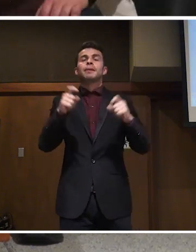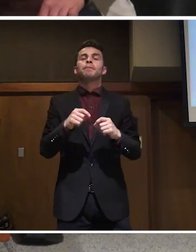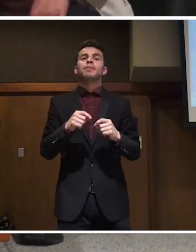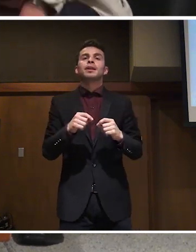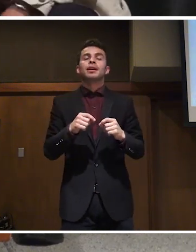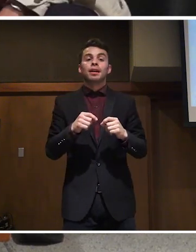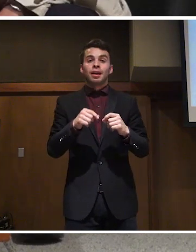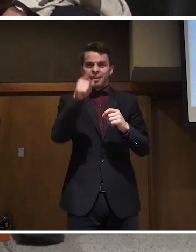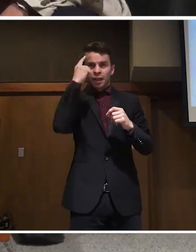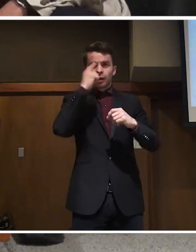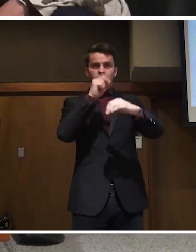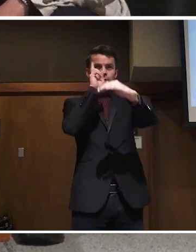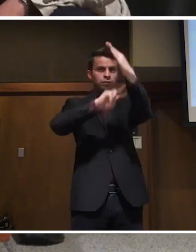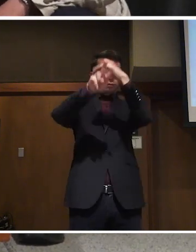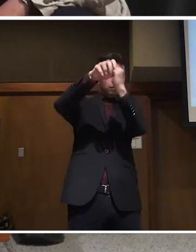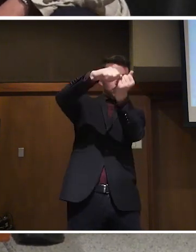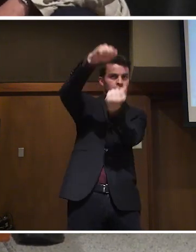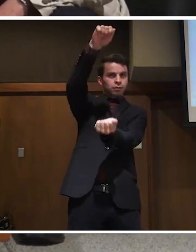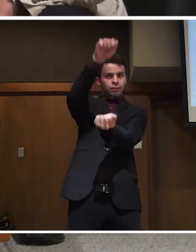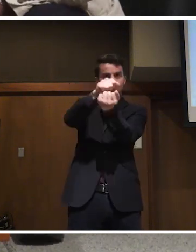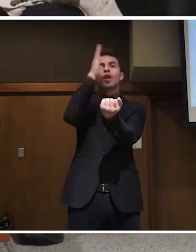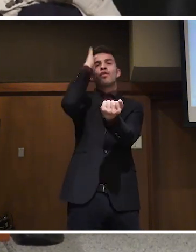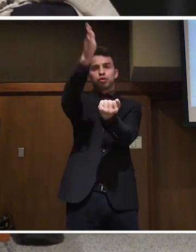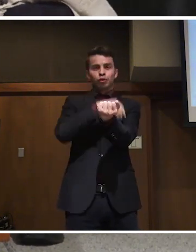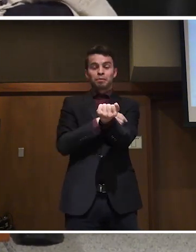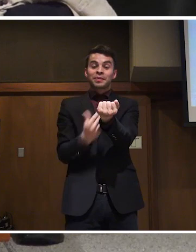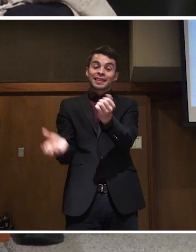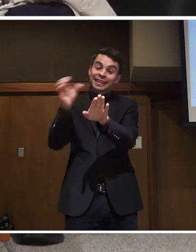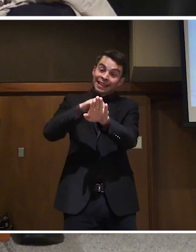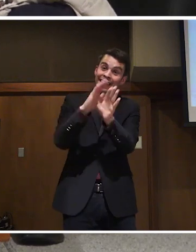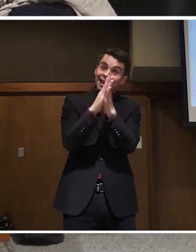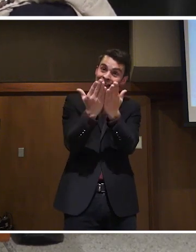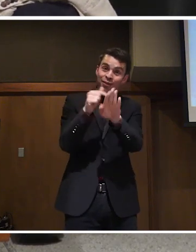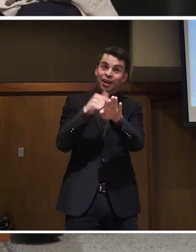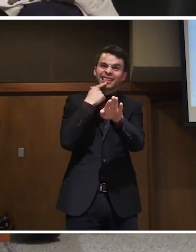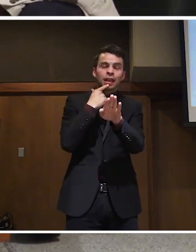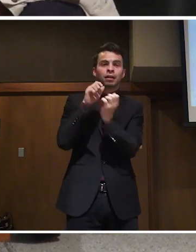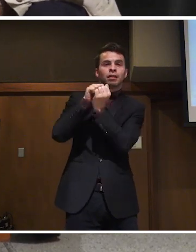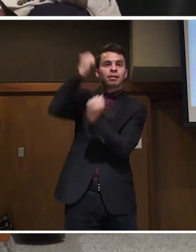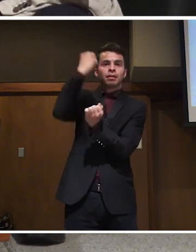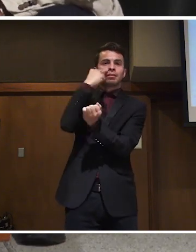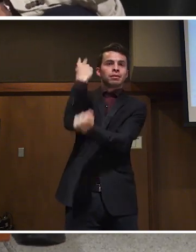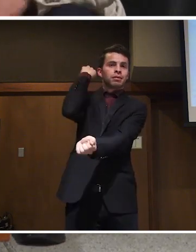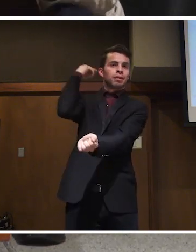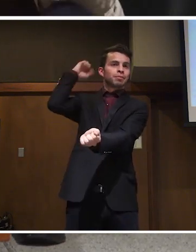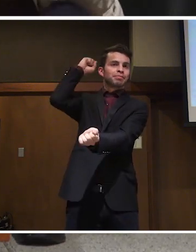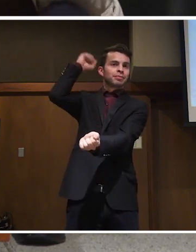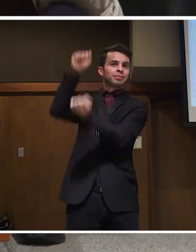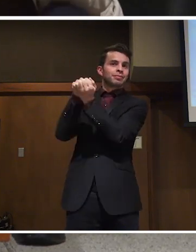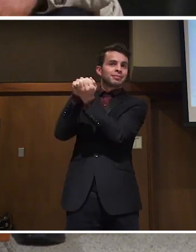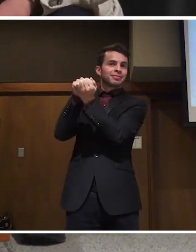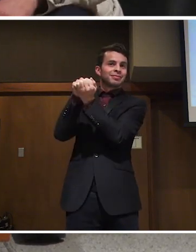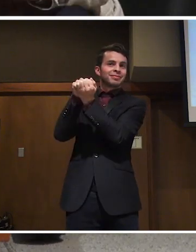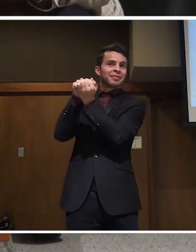Predecir el pasado. Predecir el pasado, ese libro, bueno, lo leí hace muchísimos años y francamente me